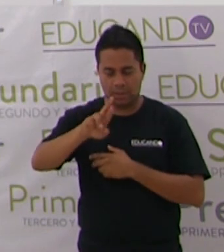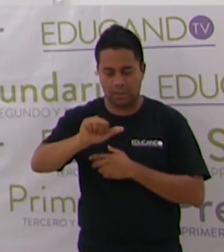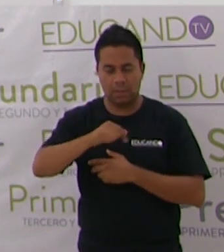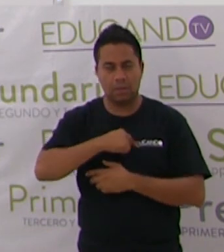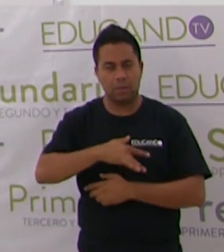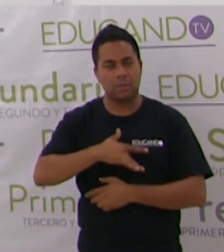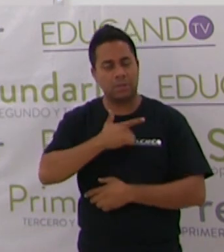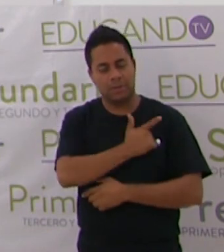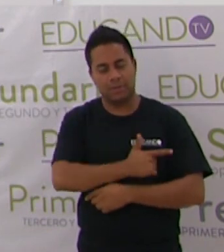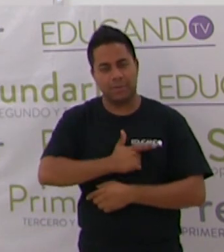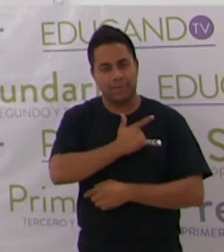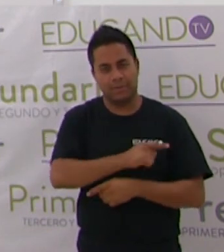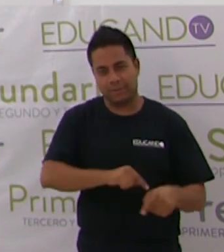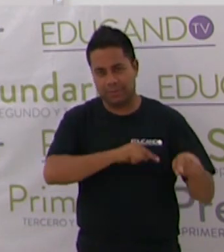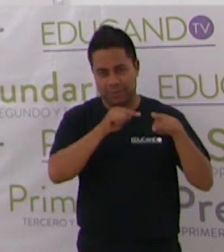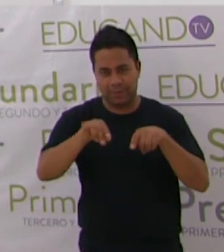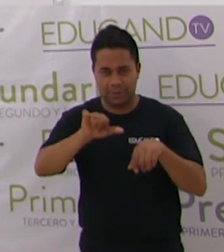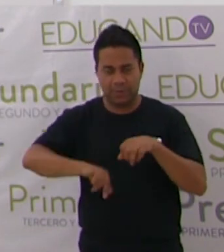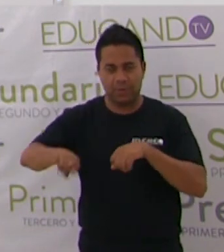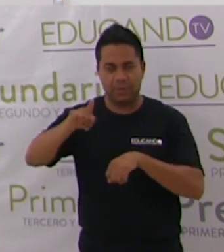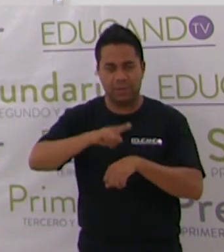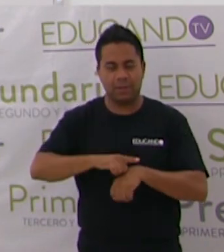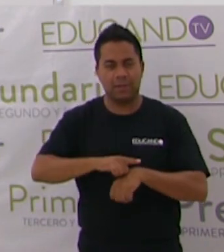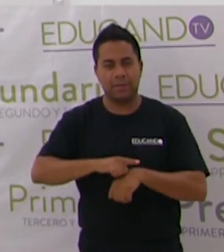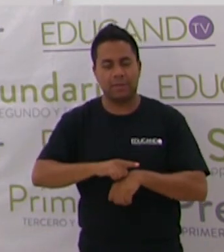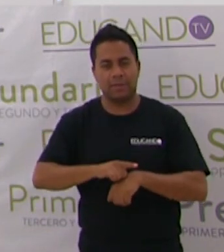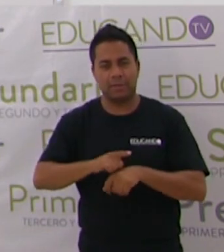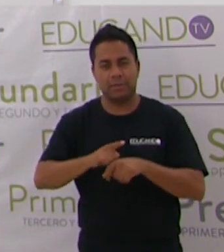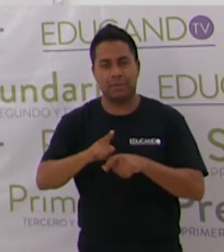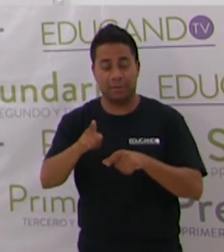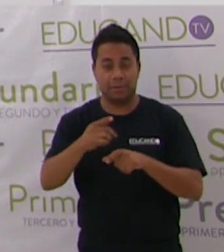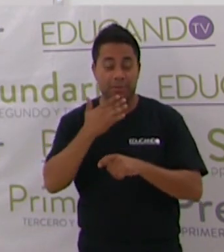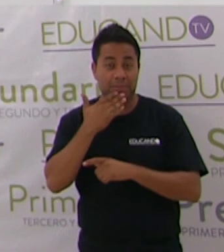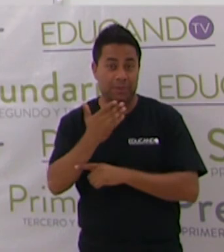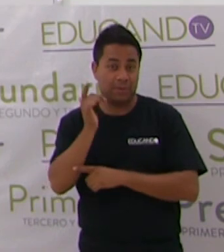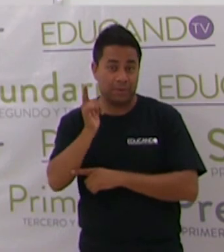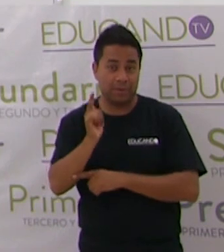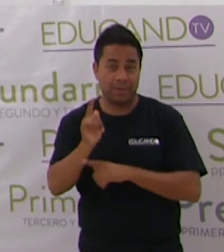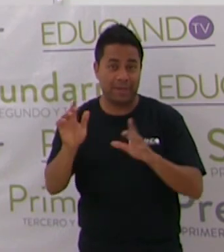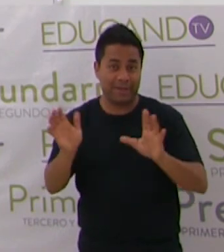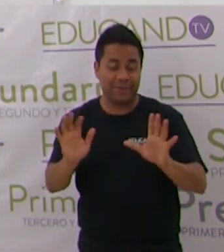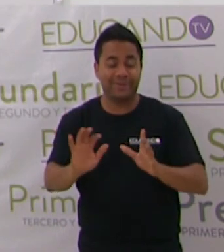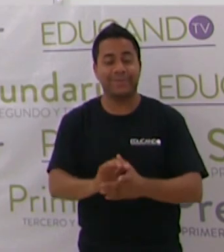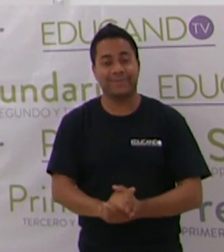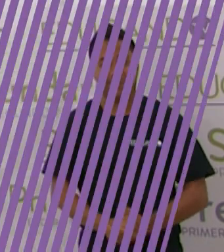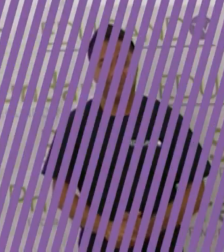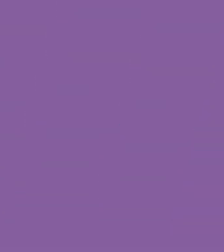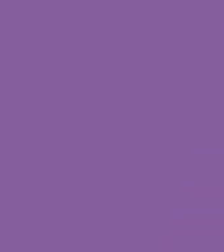mucho gusto haber estado contigo el día de hoy. Que estés muy bien. Hasta pronto.